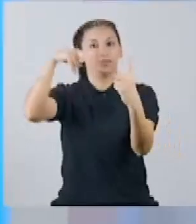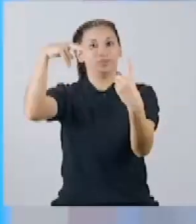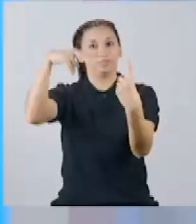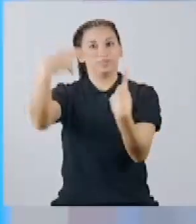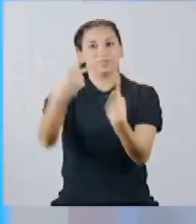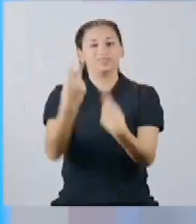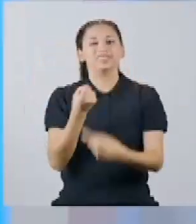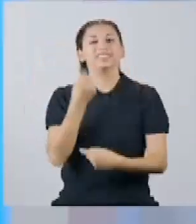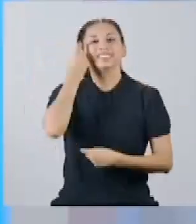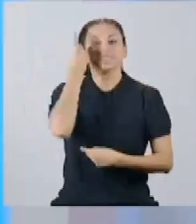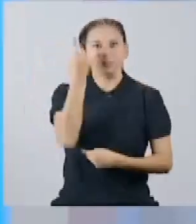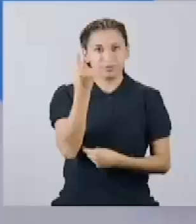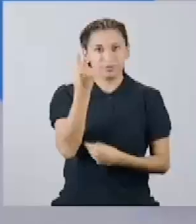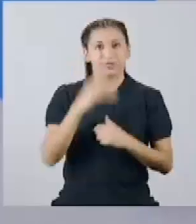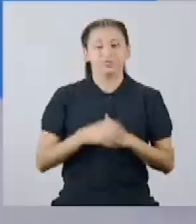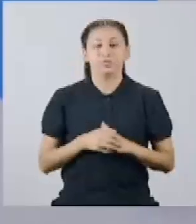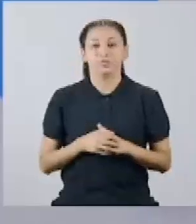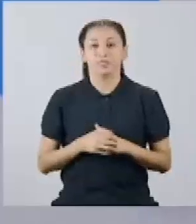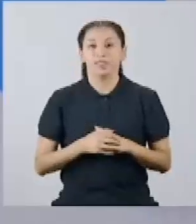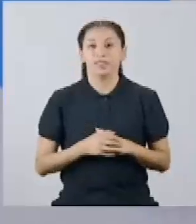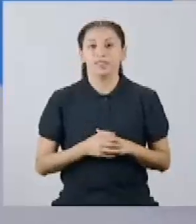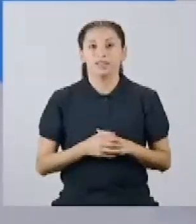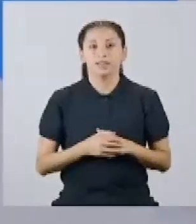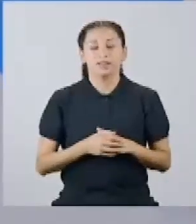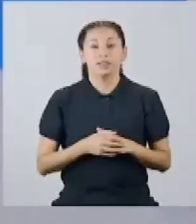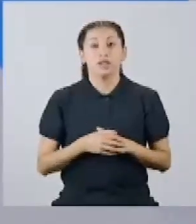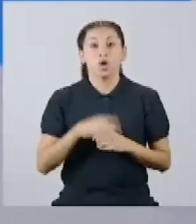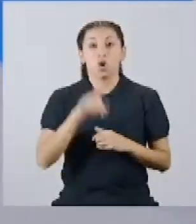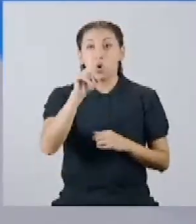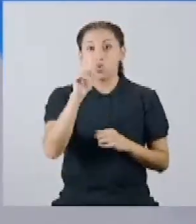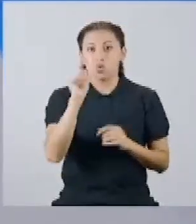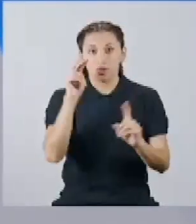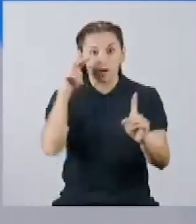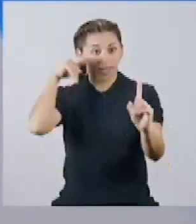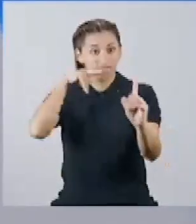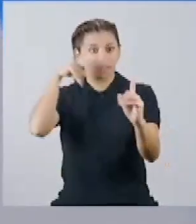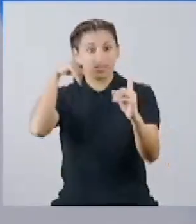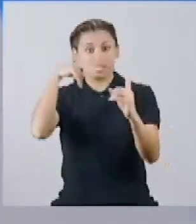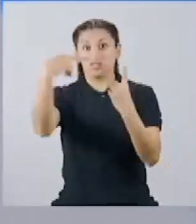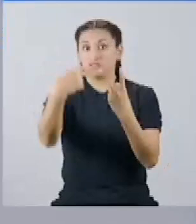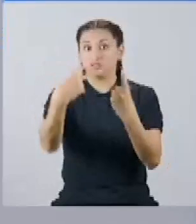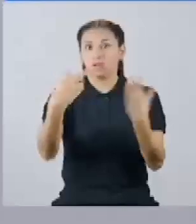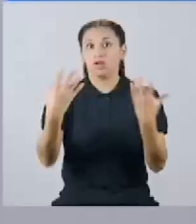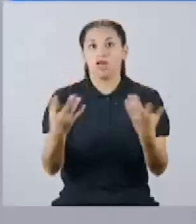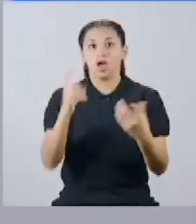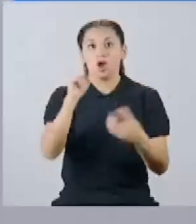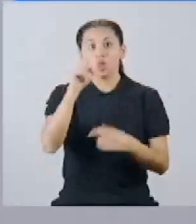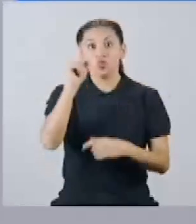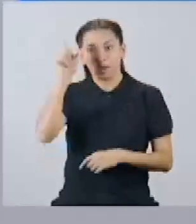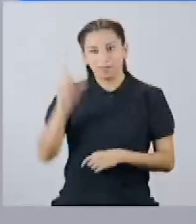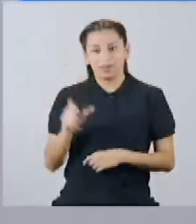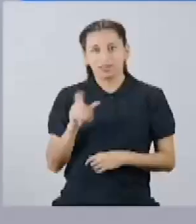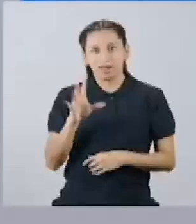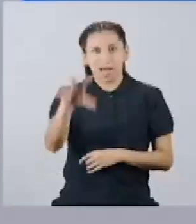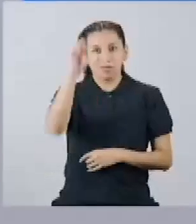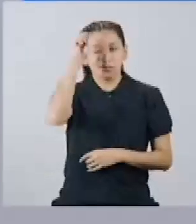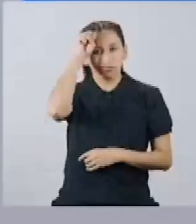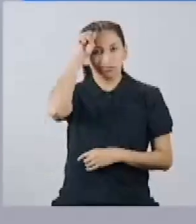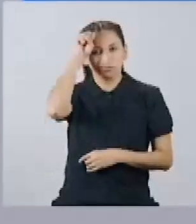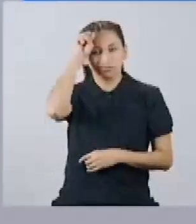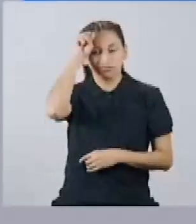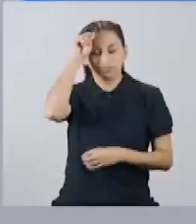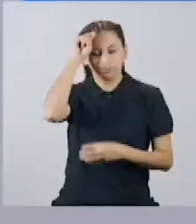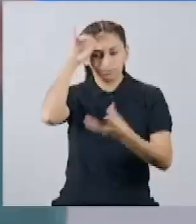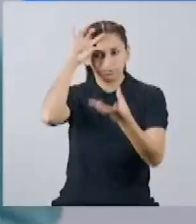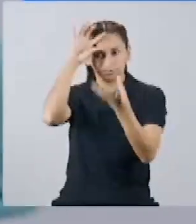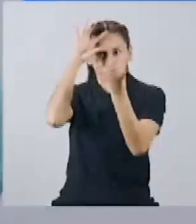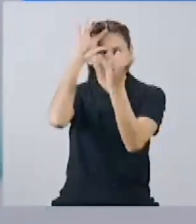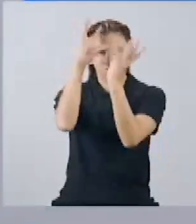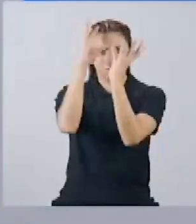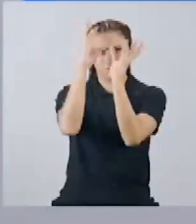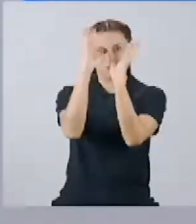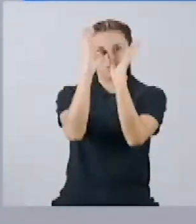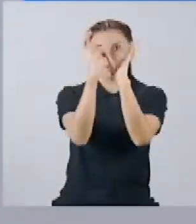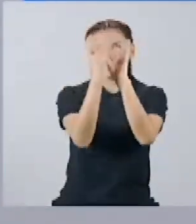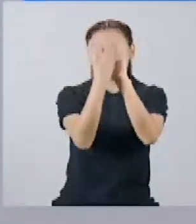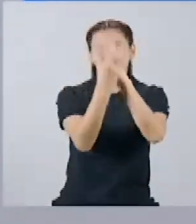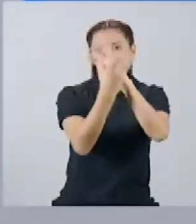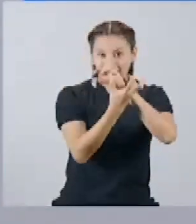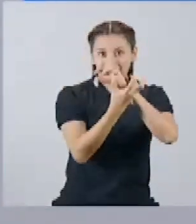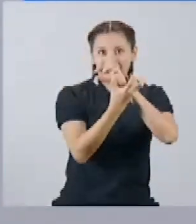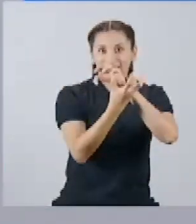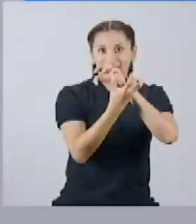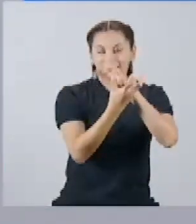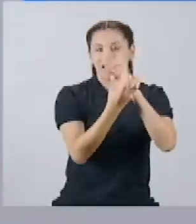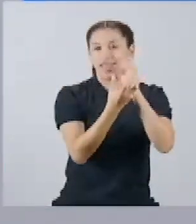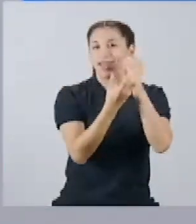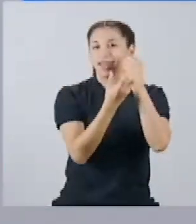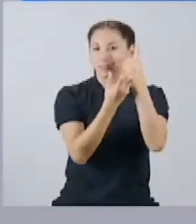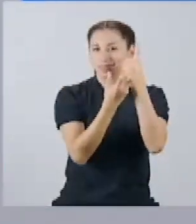entendimiento. Mediante un insight, una persona capta, internaliza o comprende